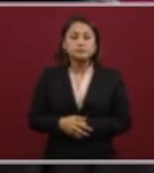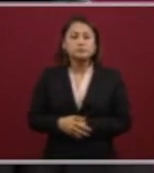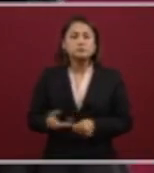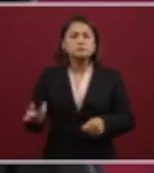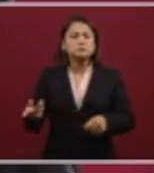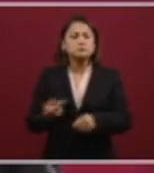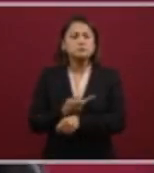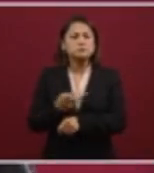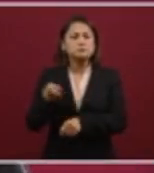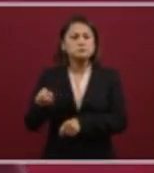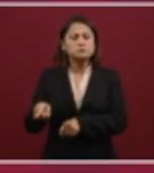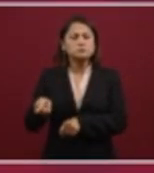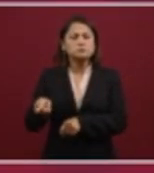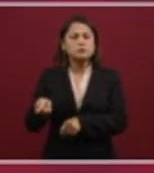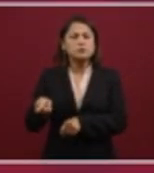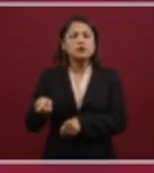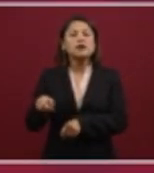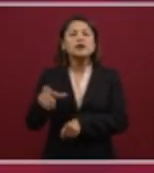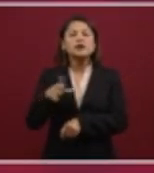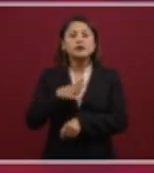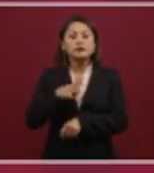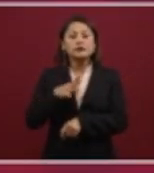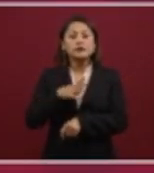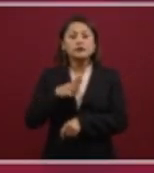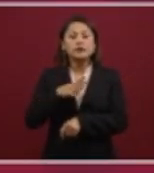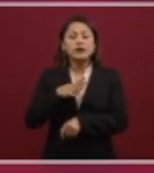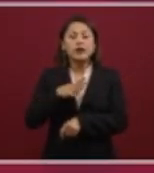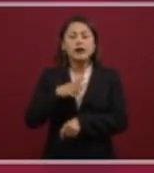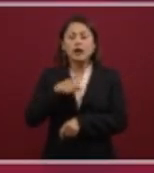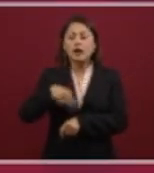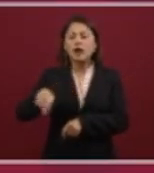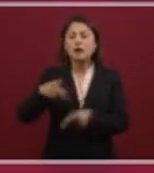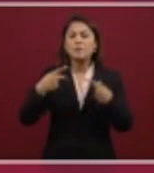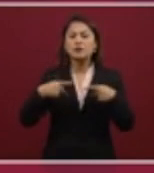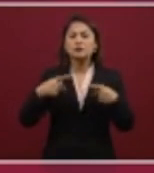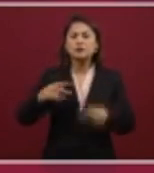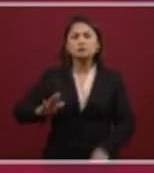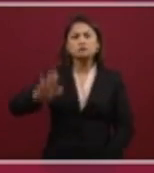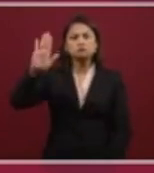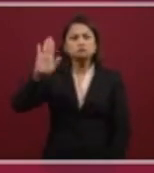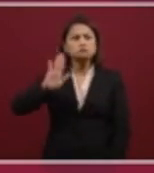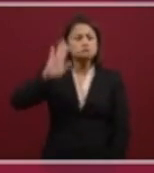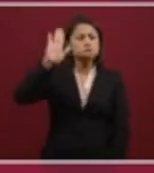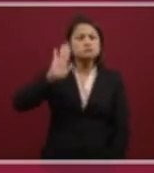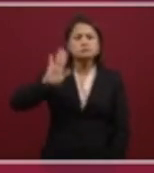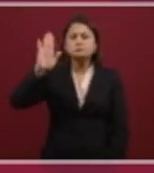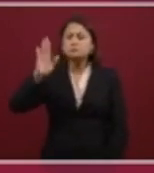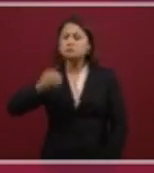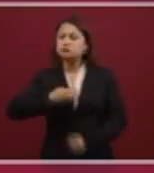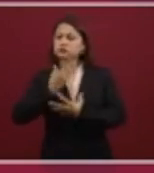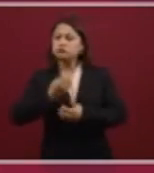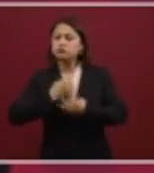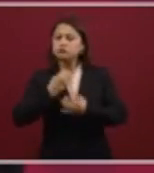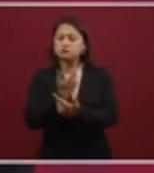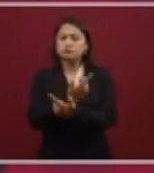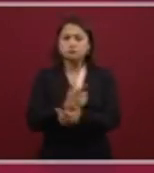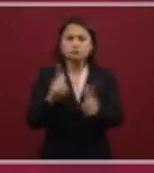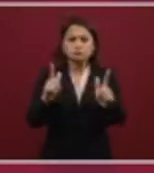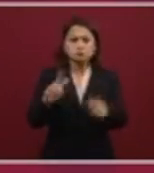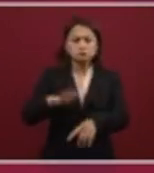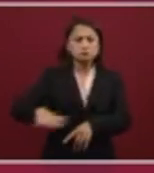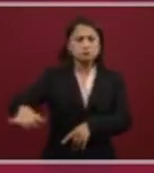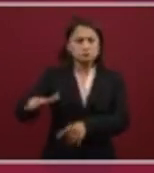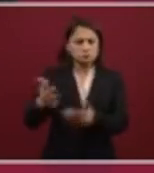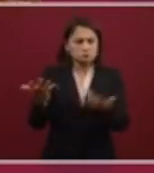una forma de que la gente se expresara, se manifestara, y hay muchas